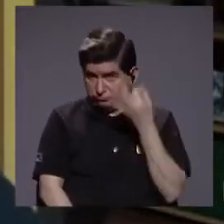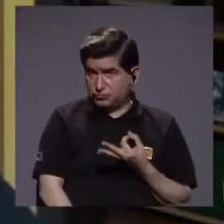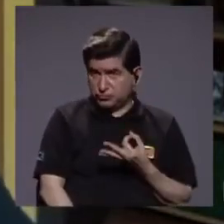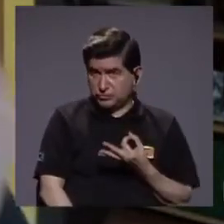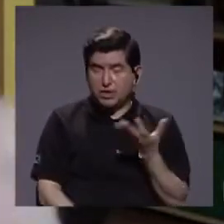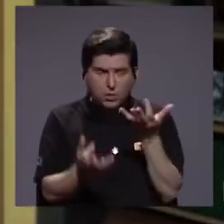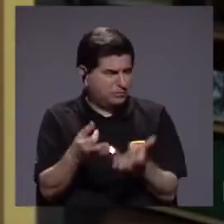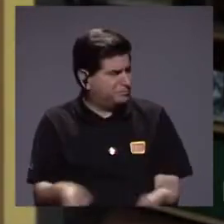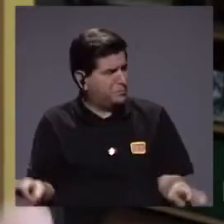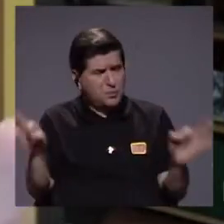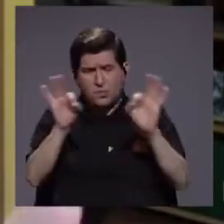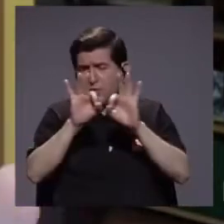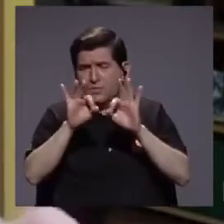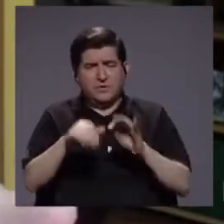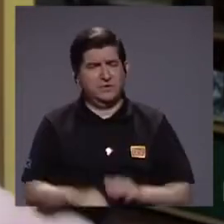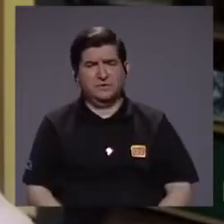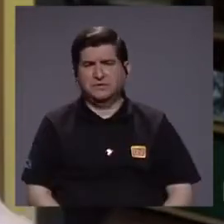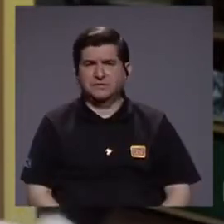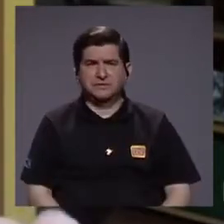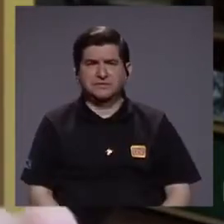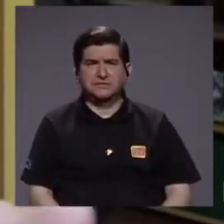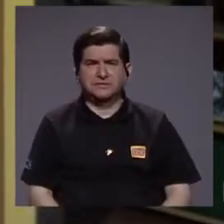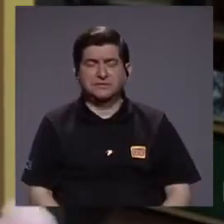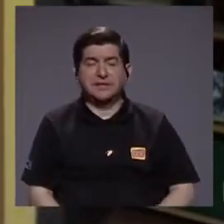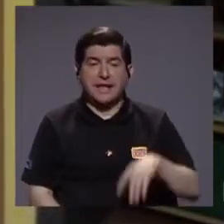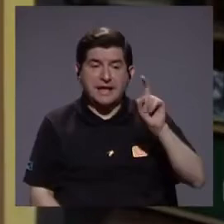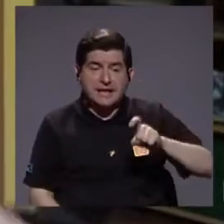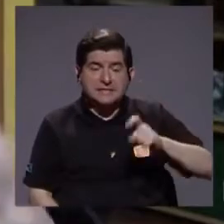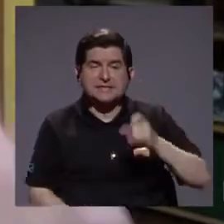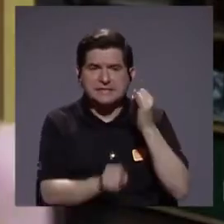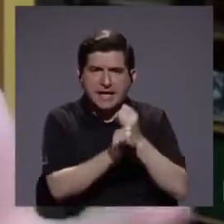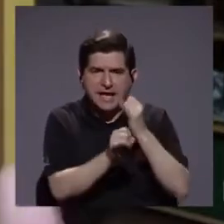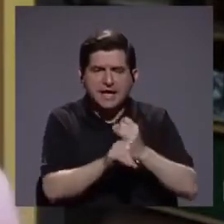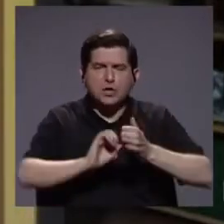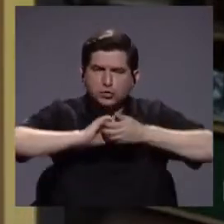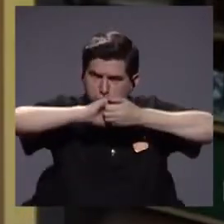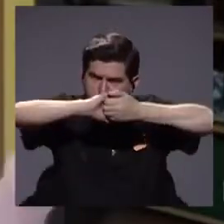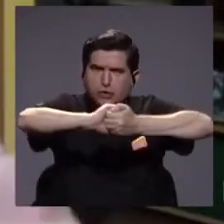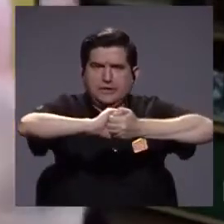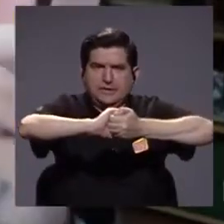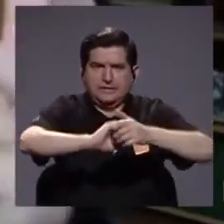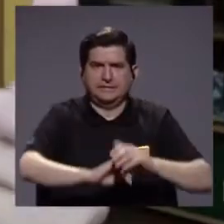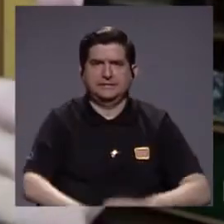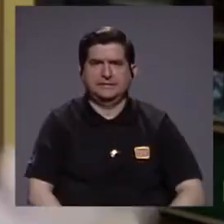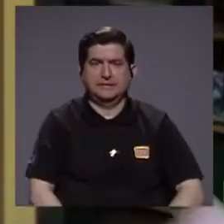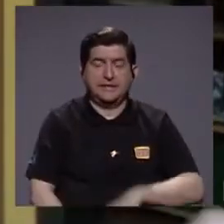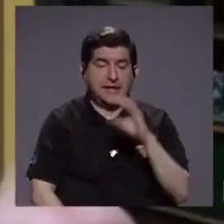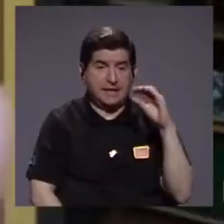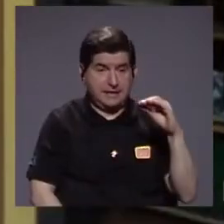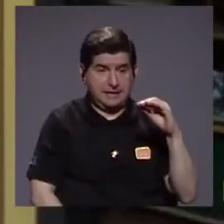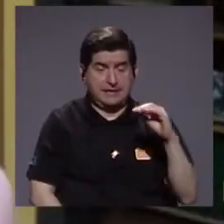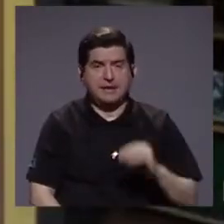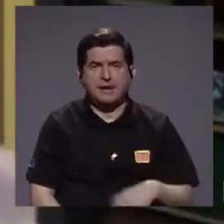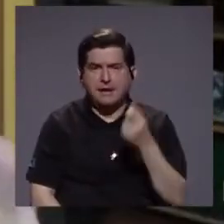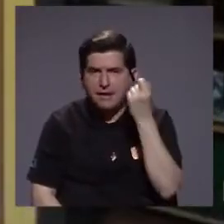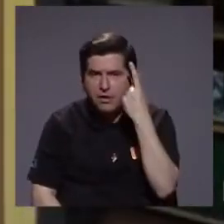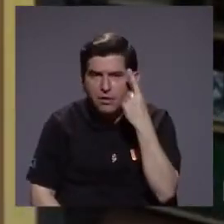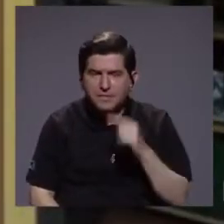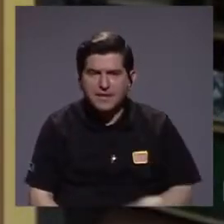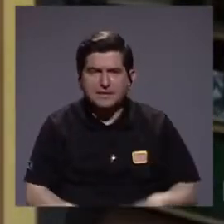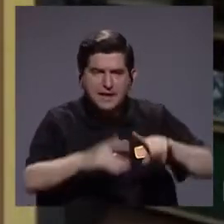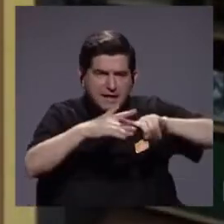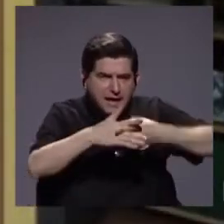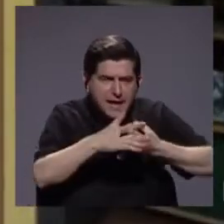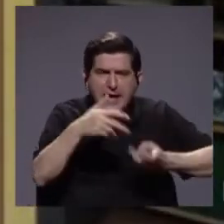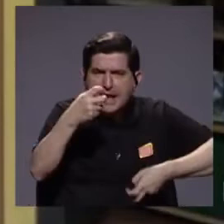es fundamental acá. Necesitamos que la institución se solidarice y se vaya a entender ese origen